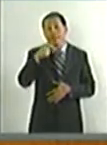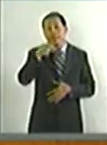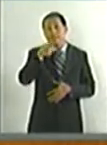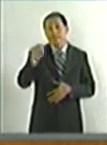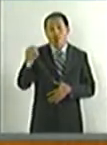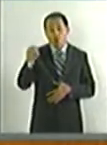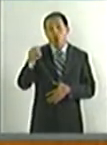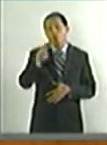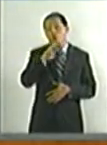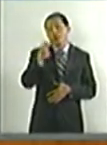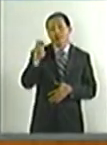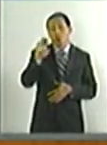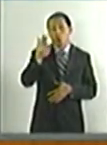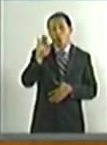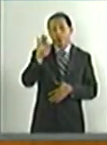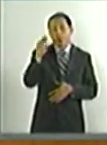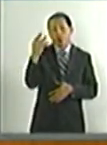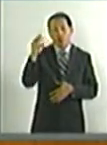Roo